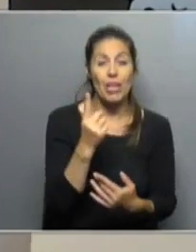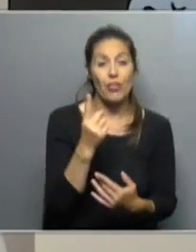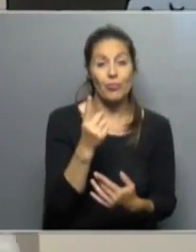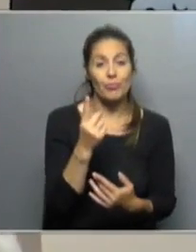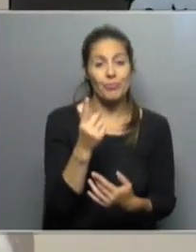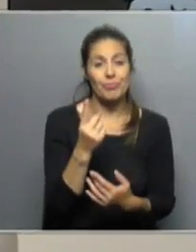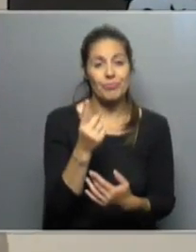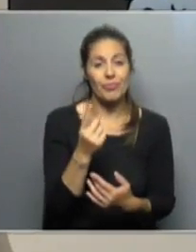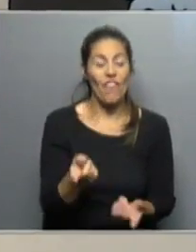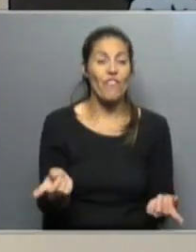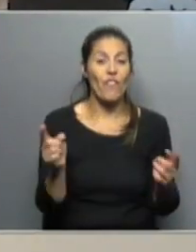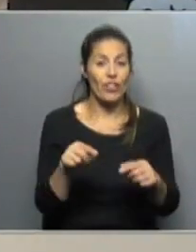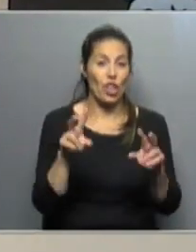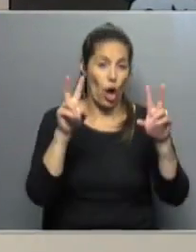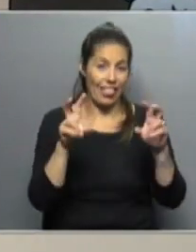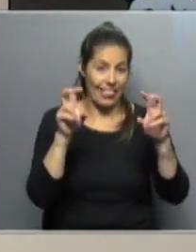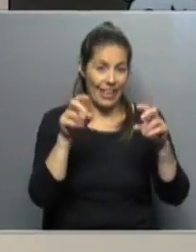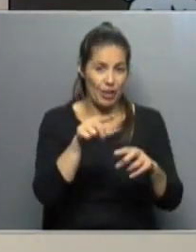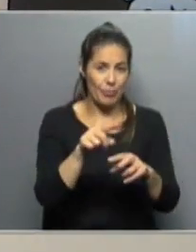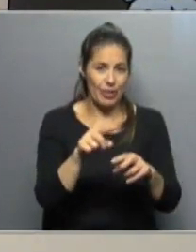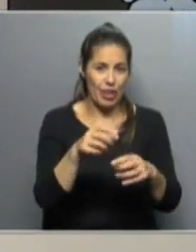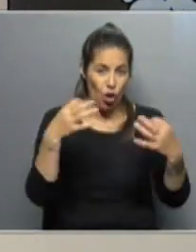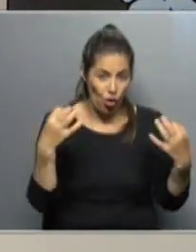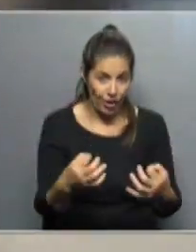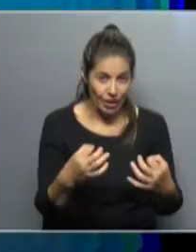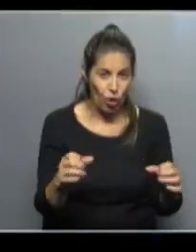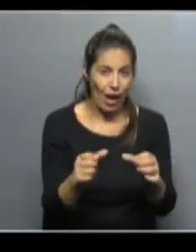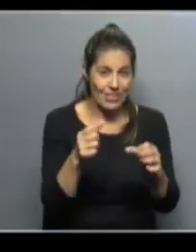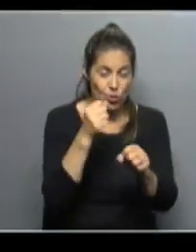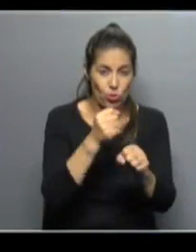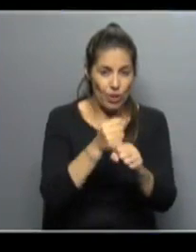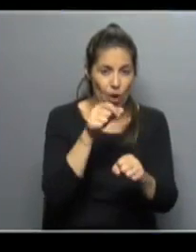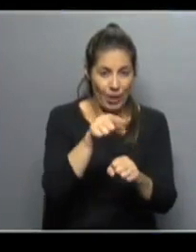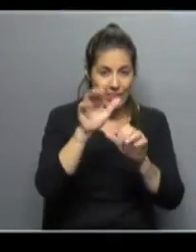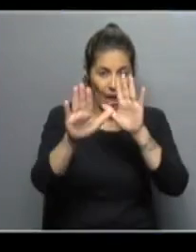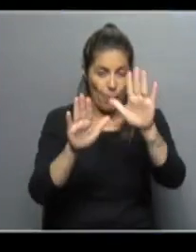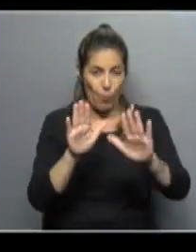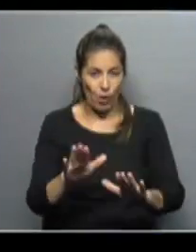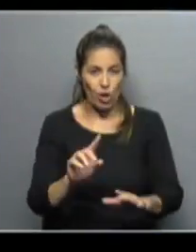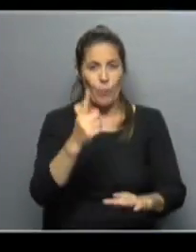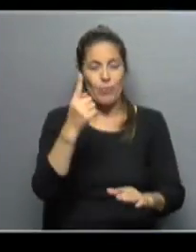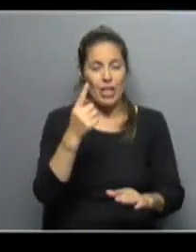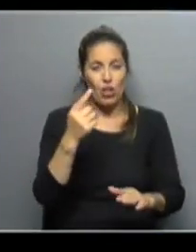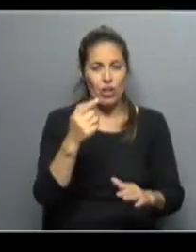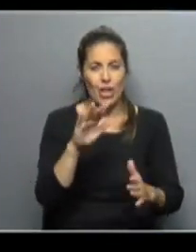nada, volviendo al tema, ¿no? Concretamente hacer un trabajo para esta muestra. Lo primero es el